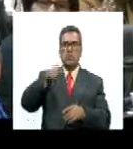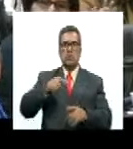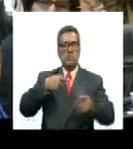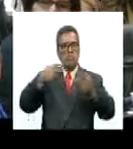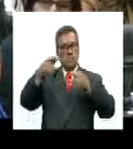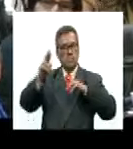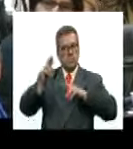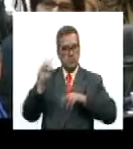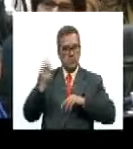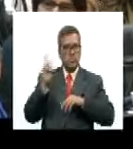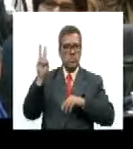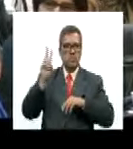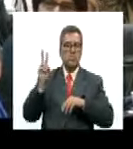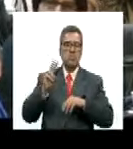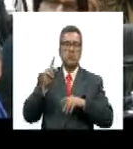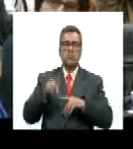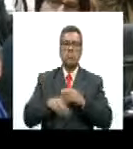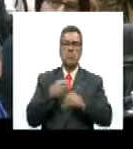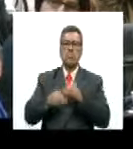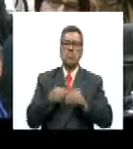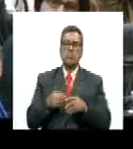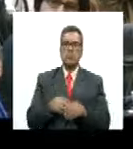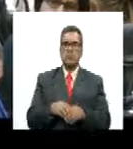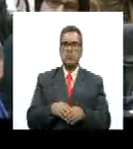Venezuela plantea